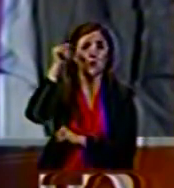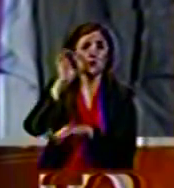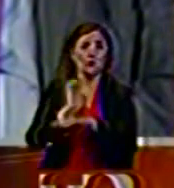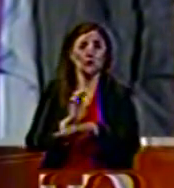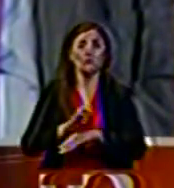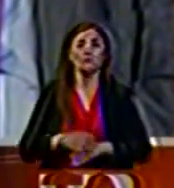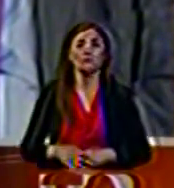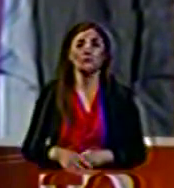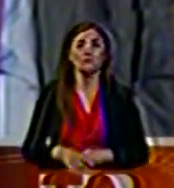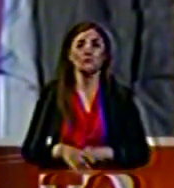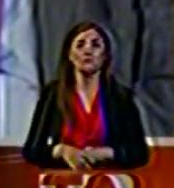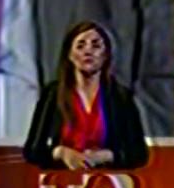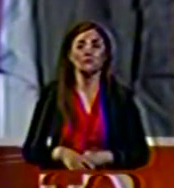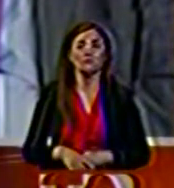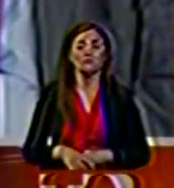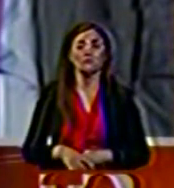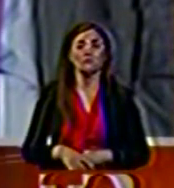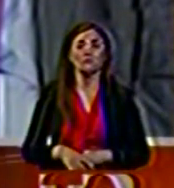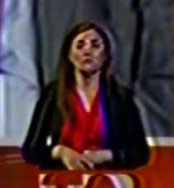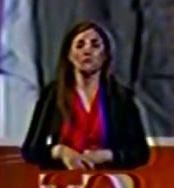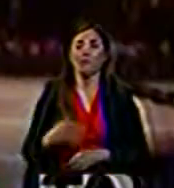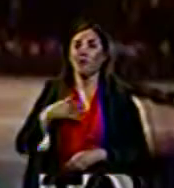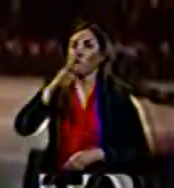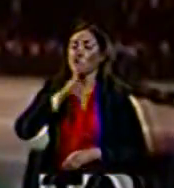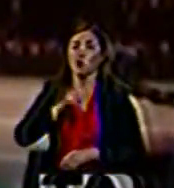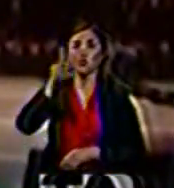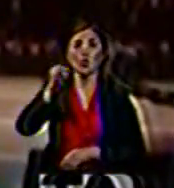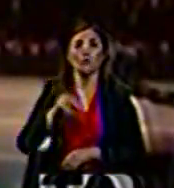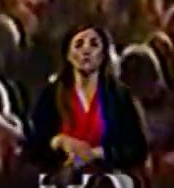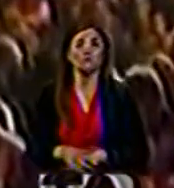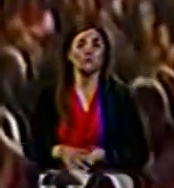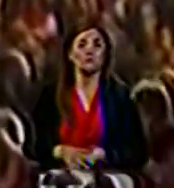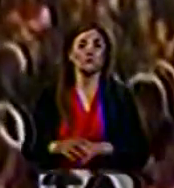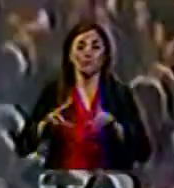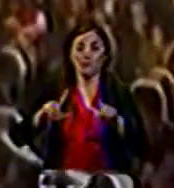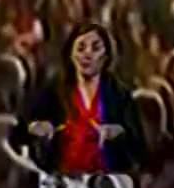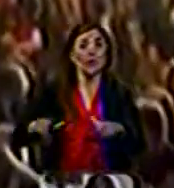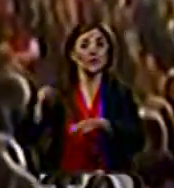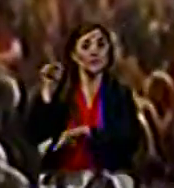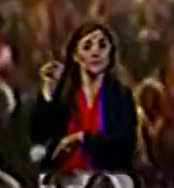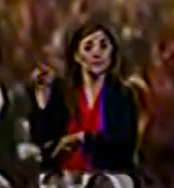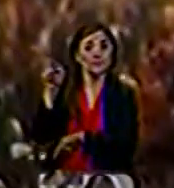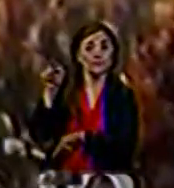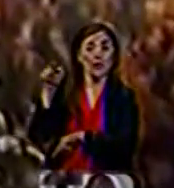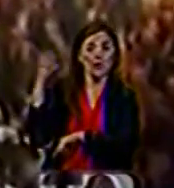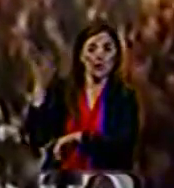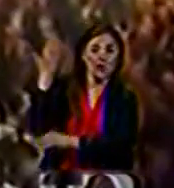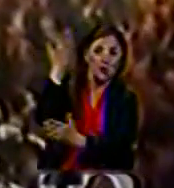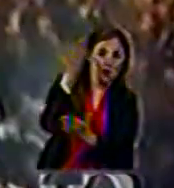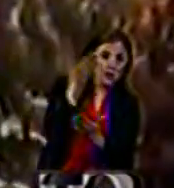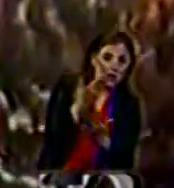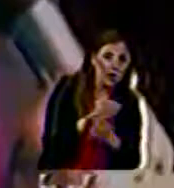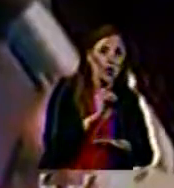Y eso, como le digo, no lo vamos a tolerar. El presidente Moreno estará de regreso a